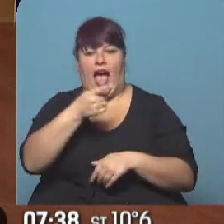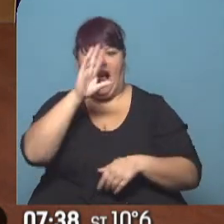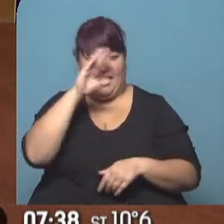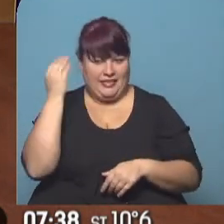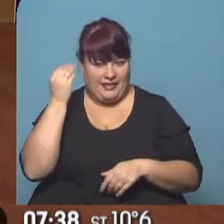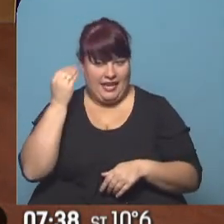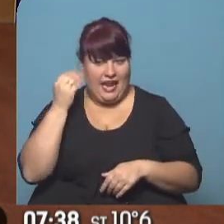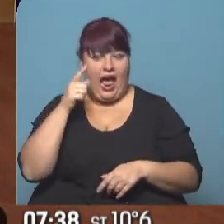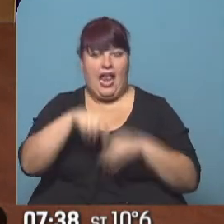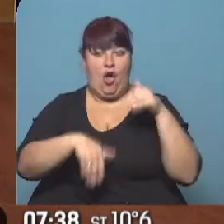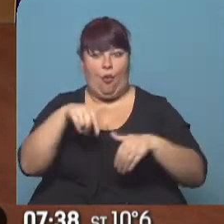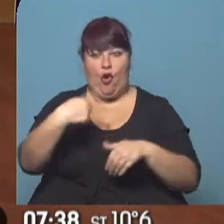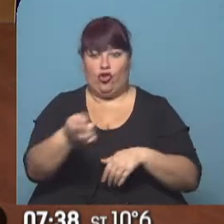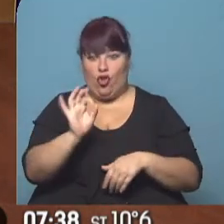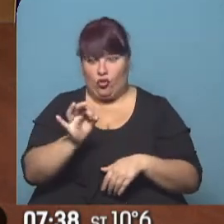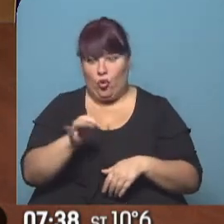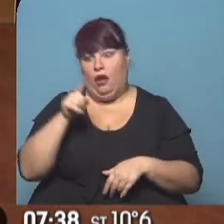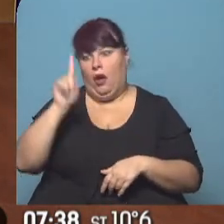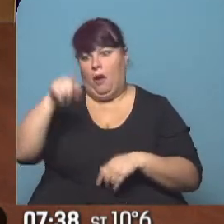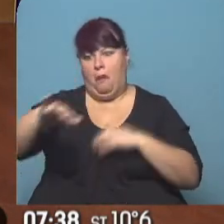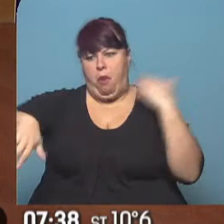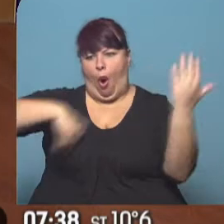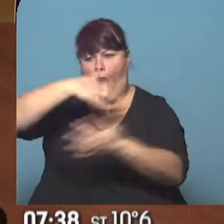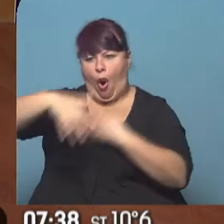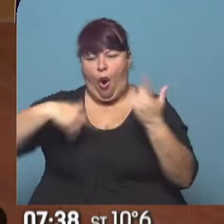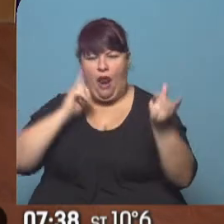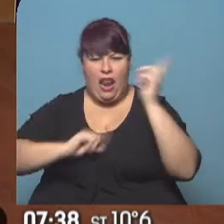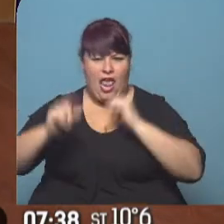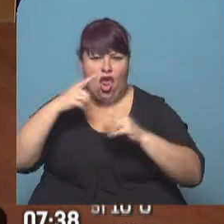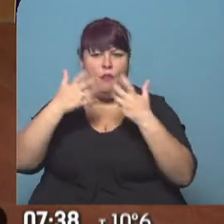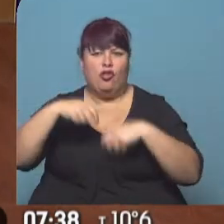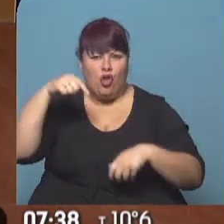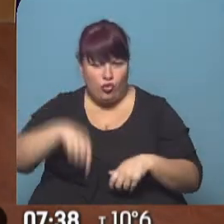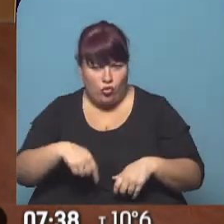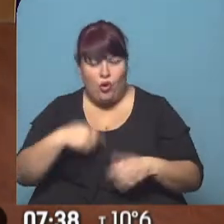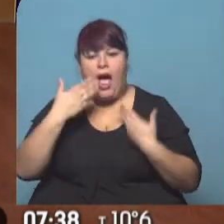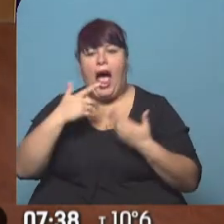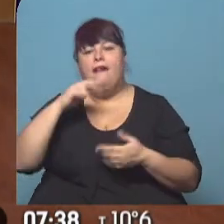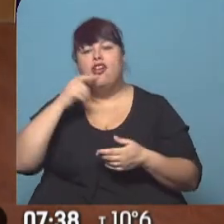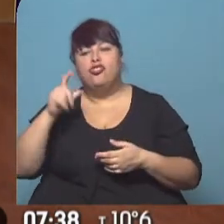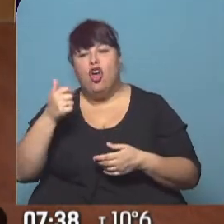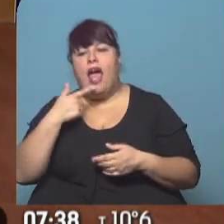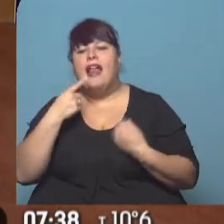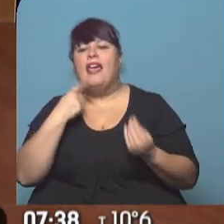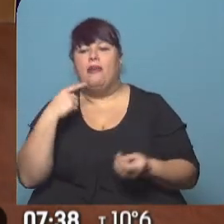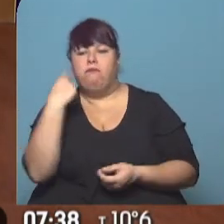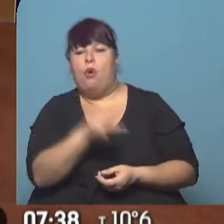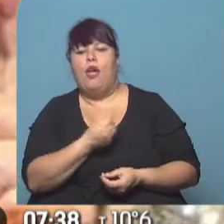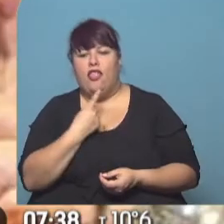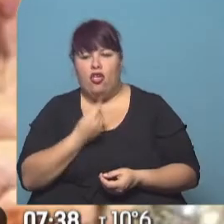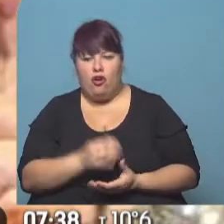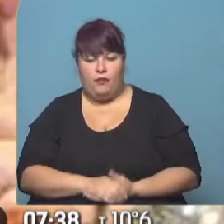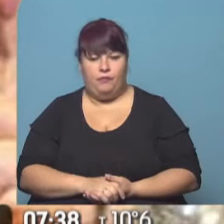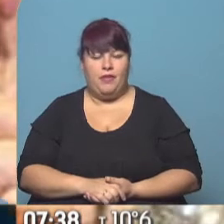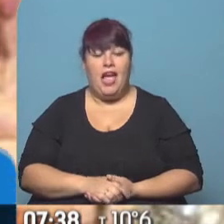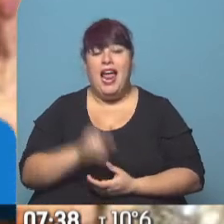Cristina Kirchner en las elecciones de octubre. Y esto generó fuerte polémica en Proyecto Sur. Habló Pino Solanas y esta fue la respuesta.